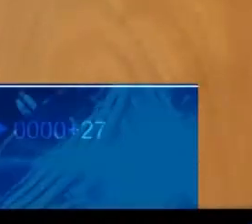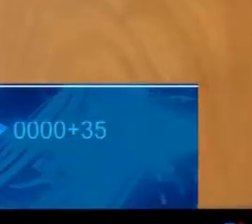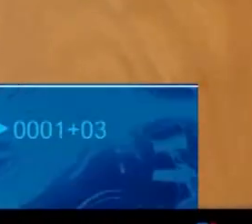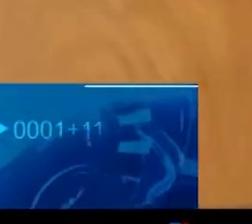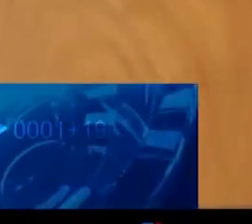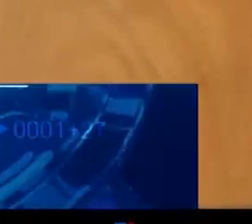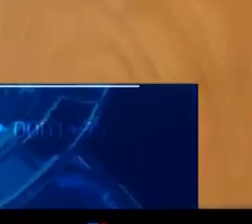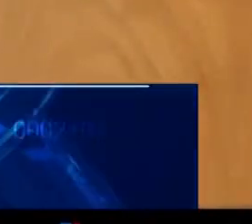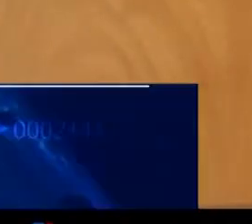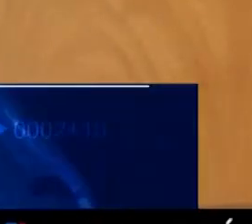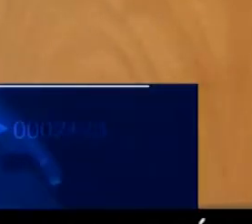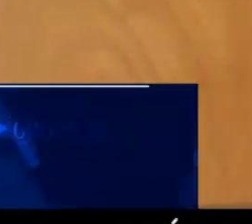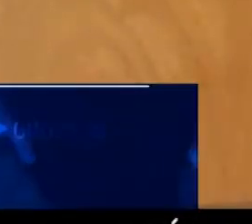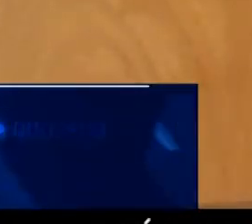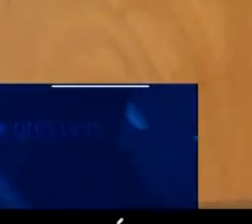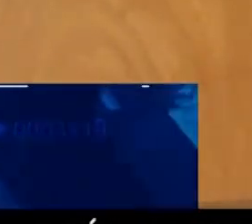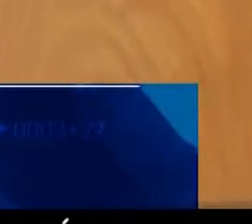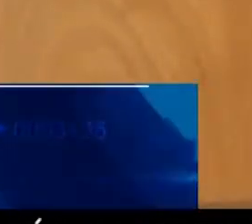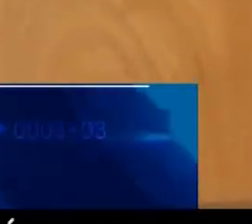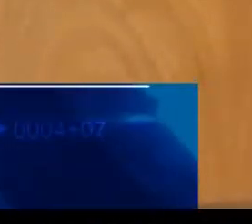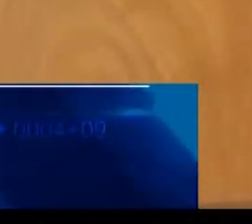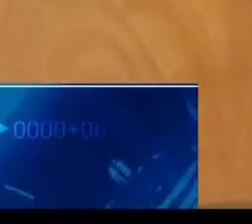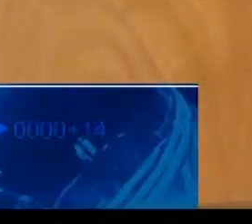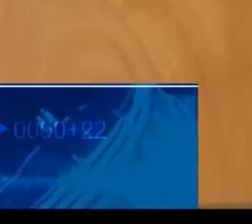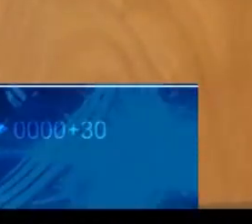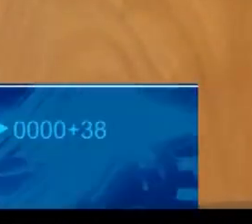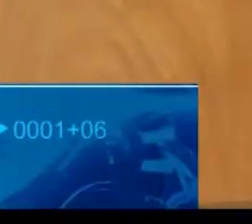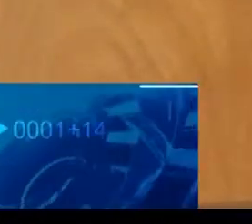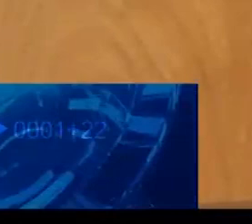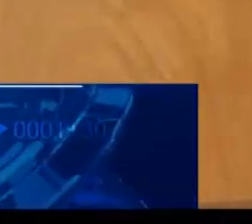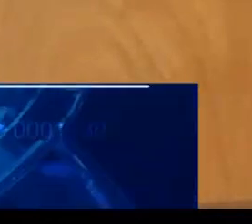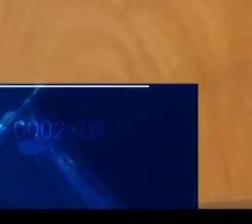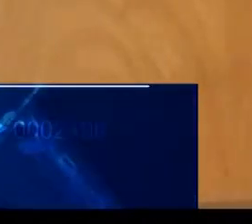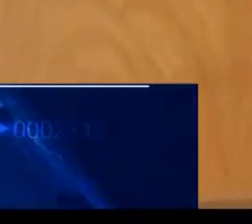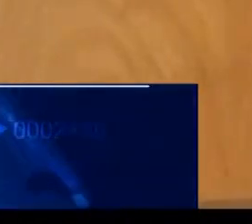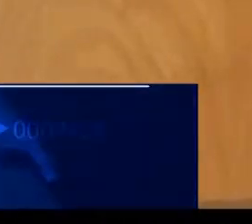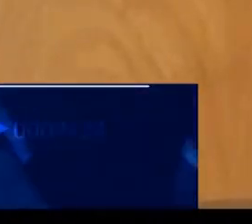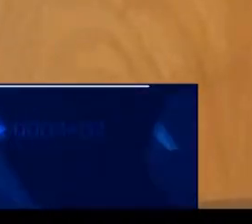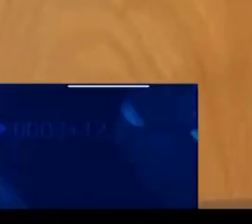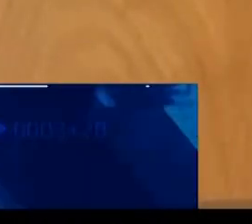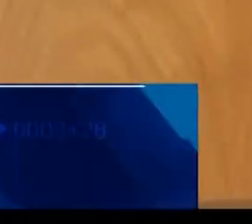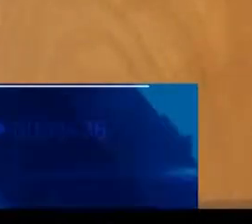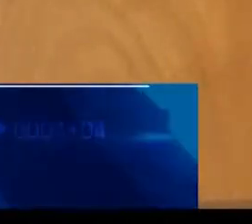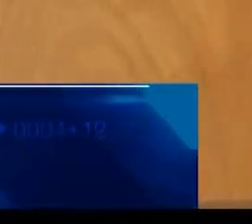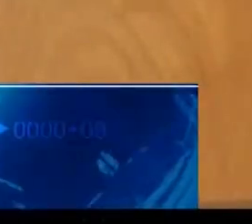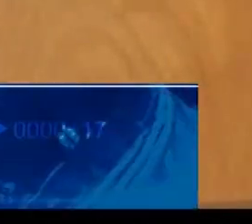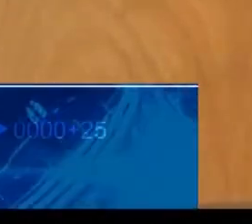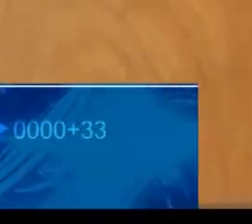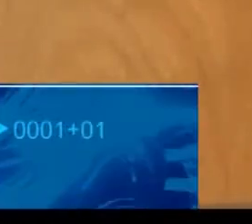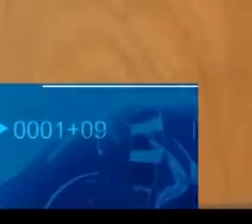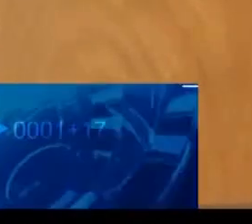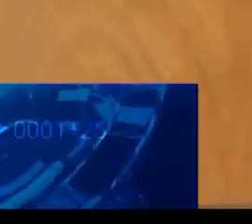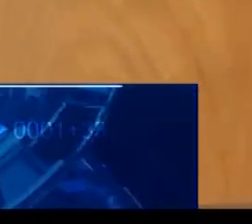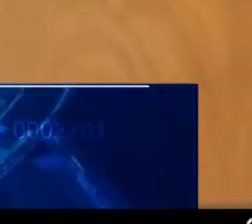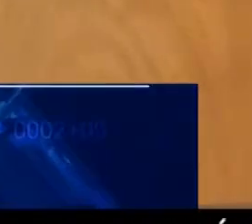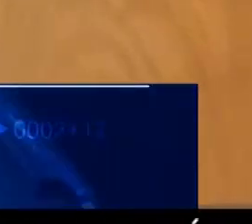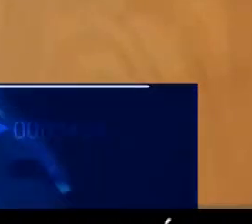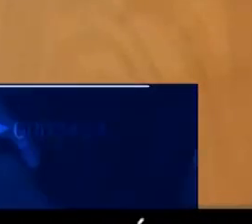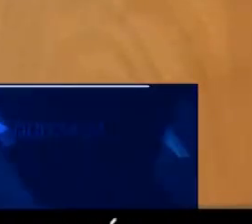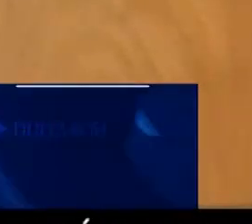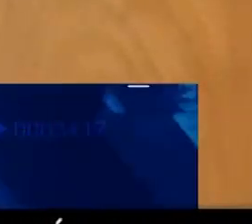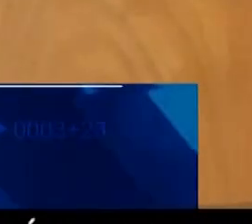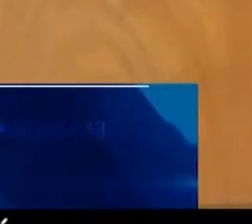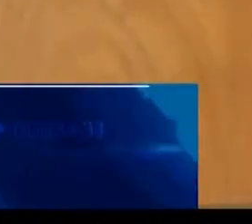búsqueda para apresar y poner a disposición de la justicia a los miembros de esta red de narcotráfico nacional